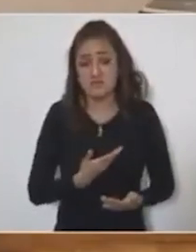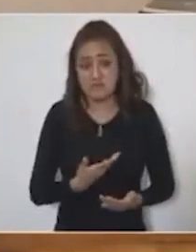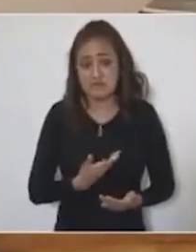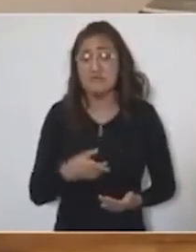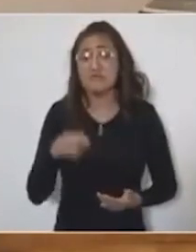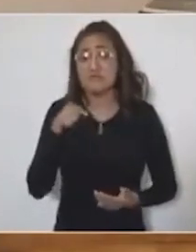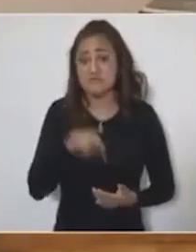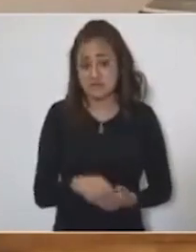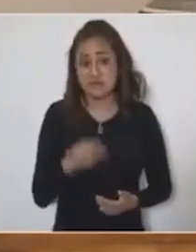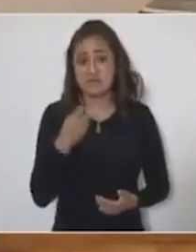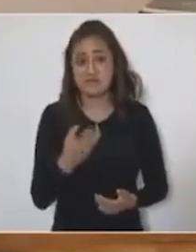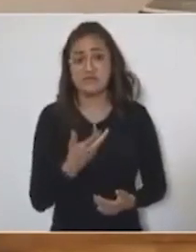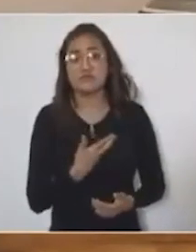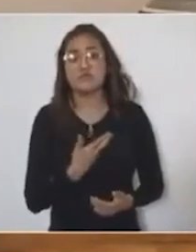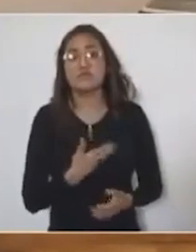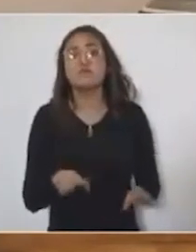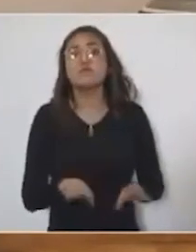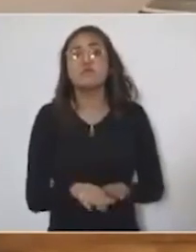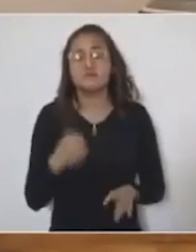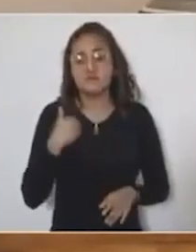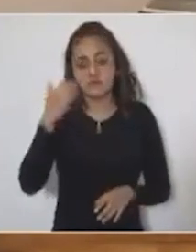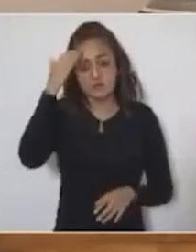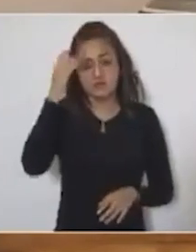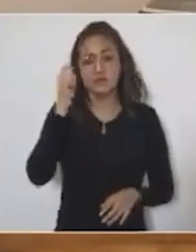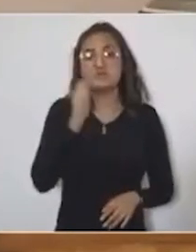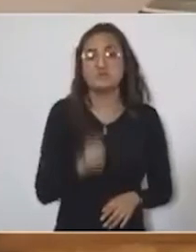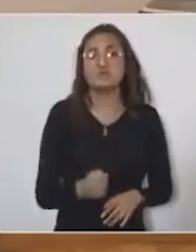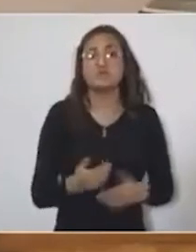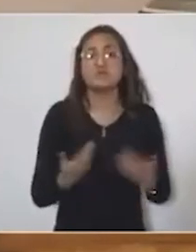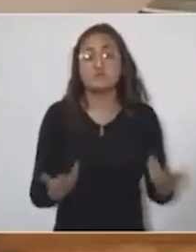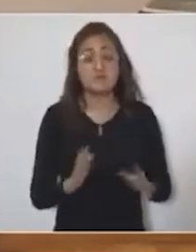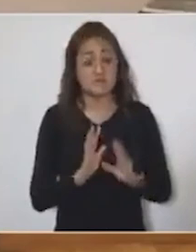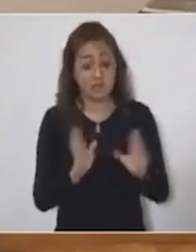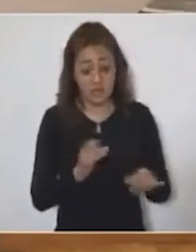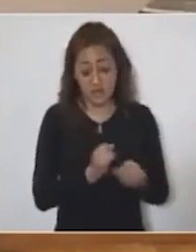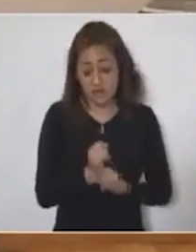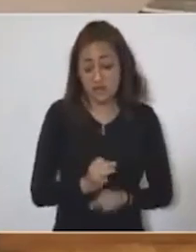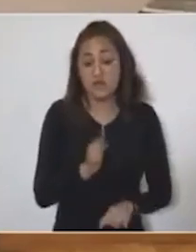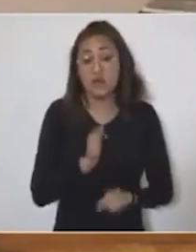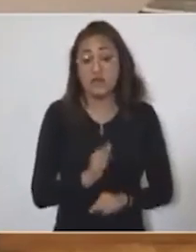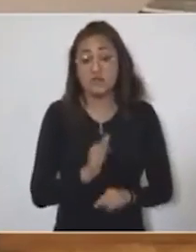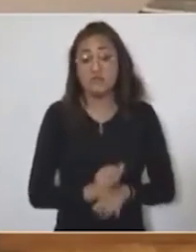se dedican a eso, las conozco, sé quiénes son y ya se está investigando.